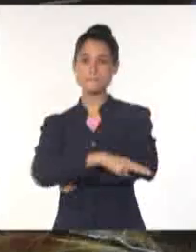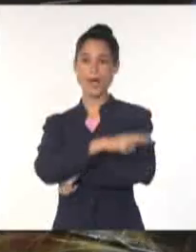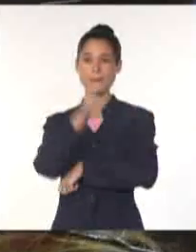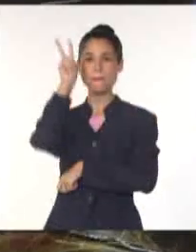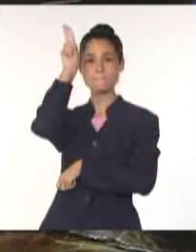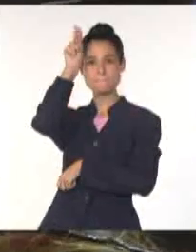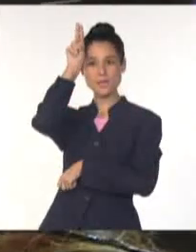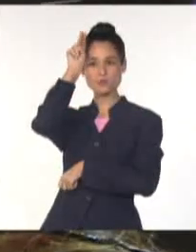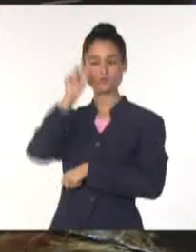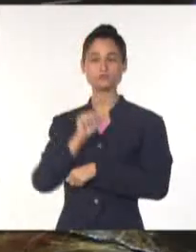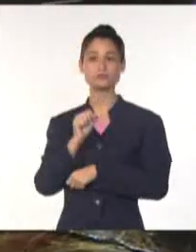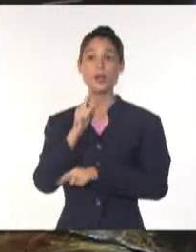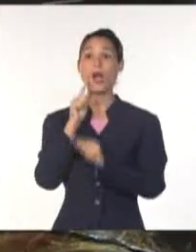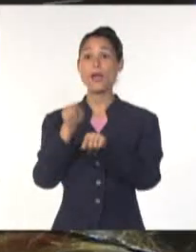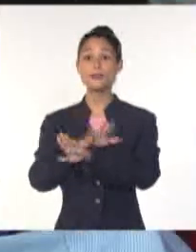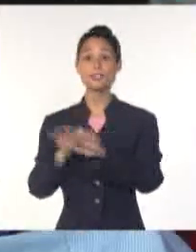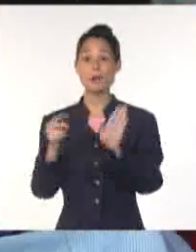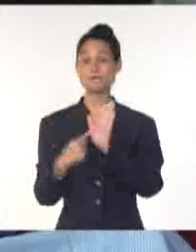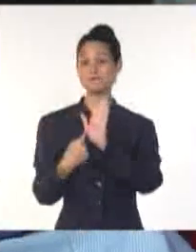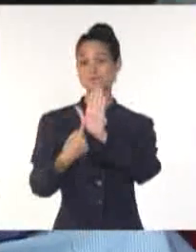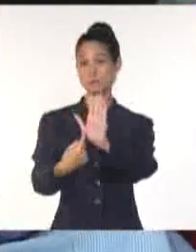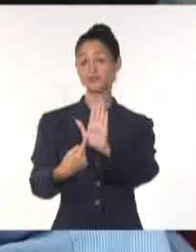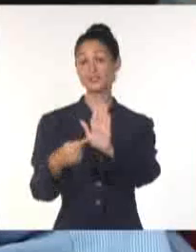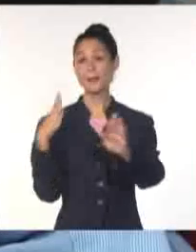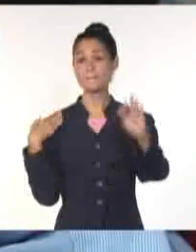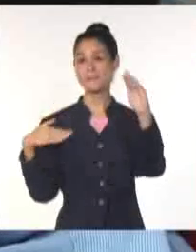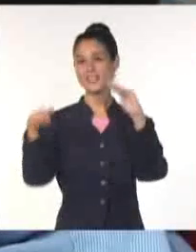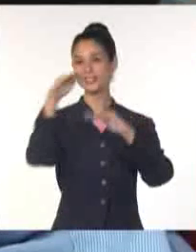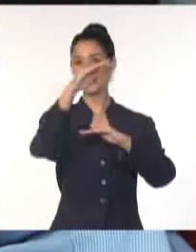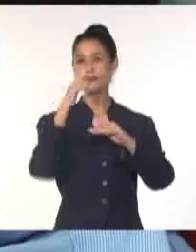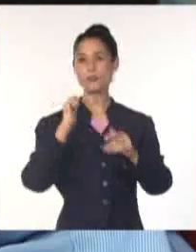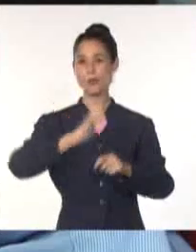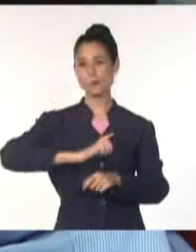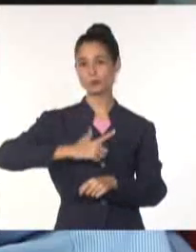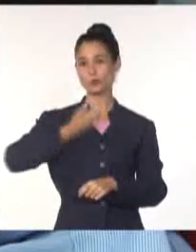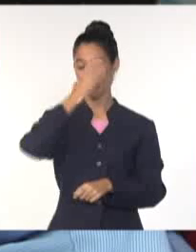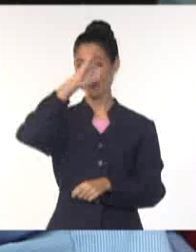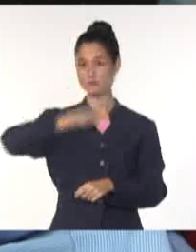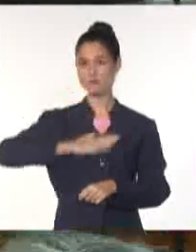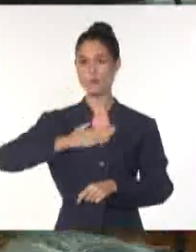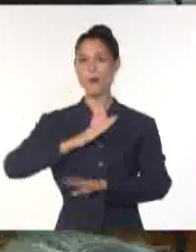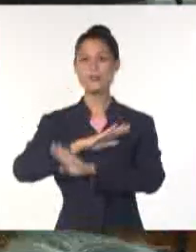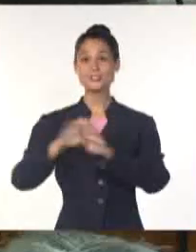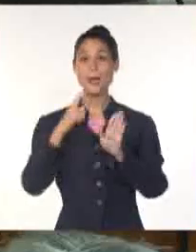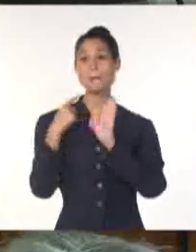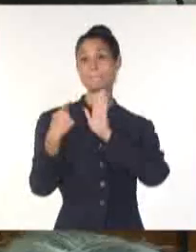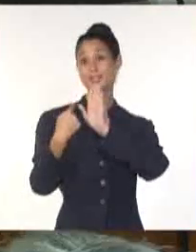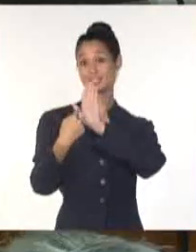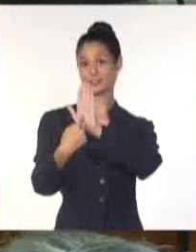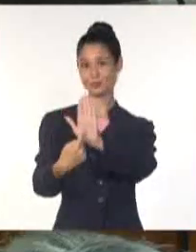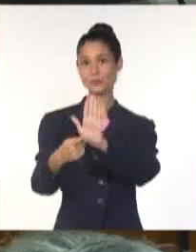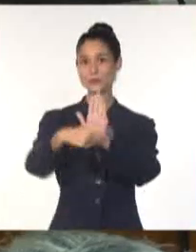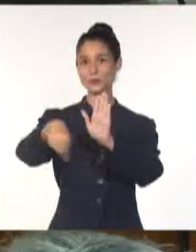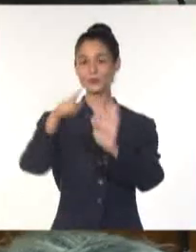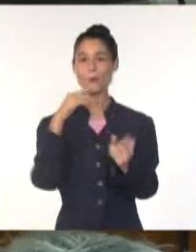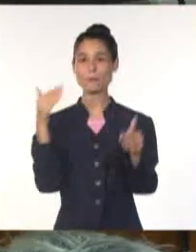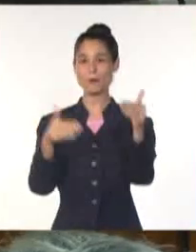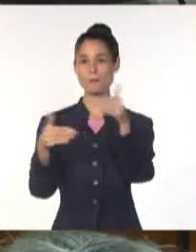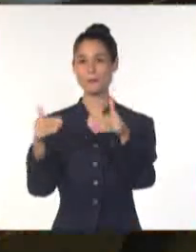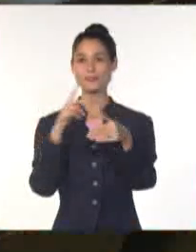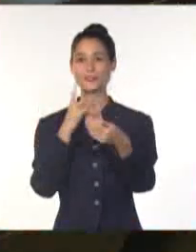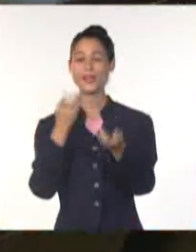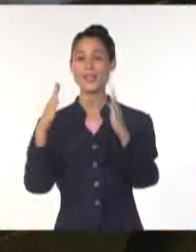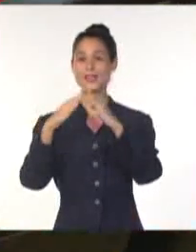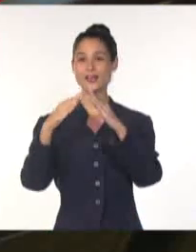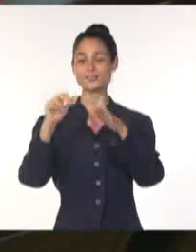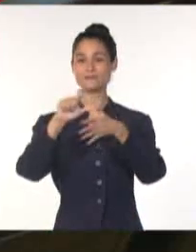Teatro Abelardo Estorino del Ministerio de Cultura de Cuba acogió la presentación de este libro del Premio Casa de las Américas 2006, Arturo